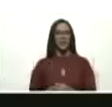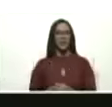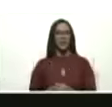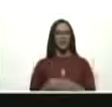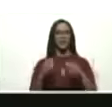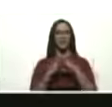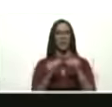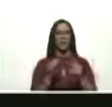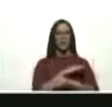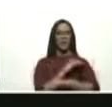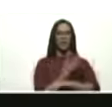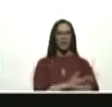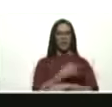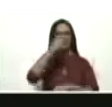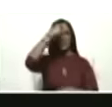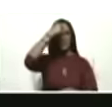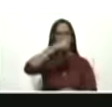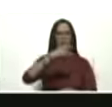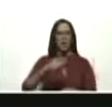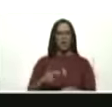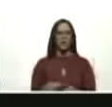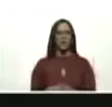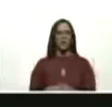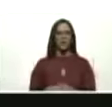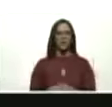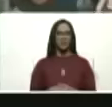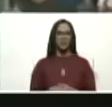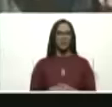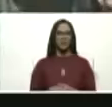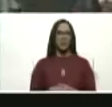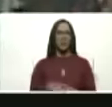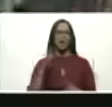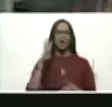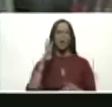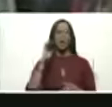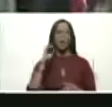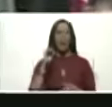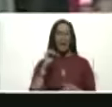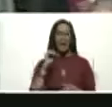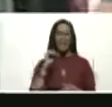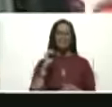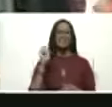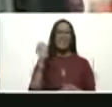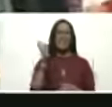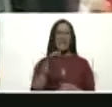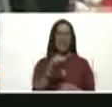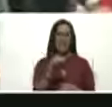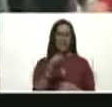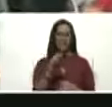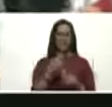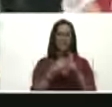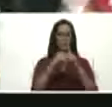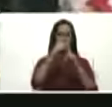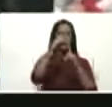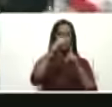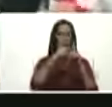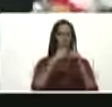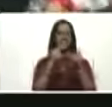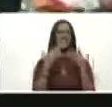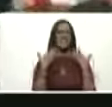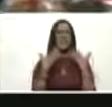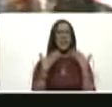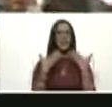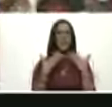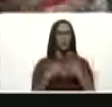toda esa fuerza de este pueblo a 40 grados a la sombra. Ahí mira, ahí